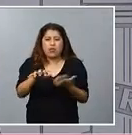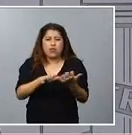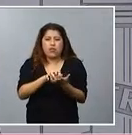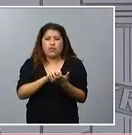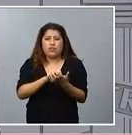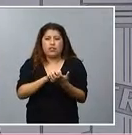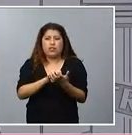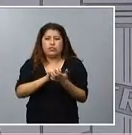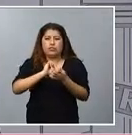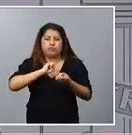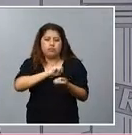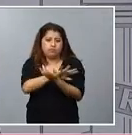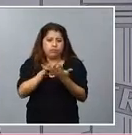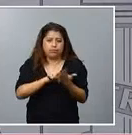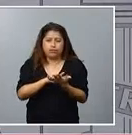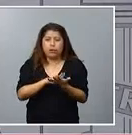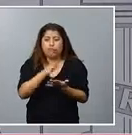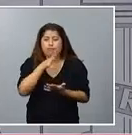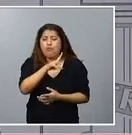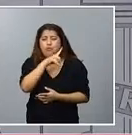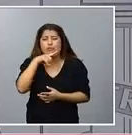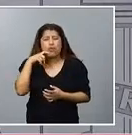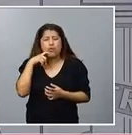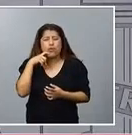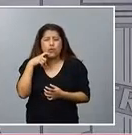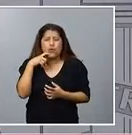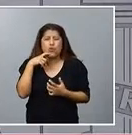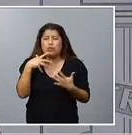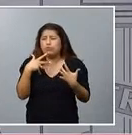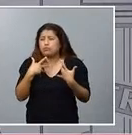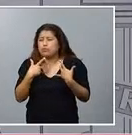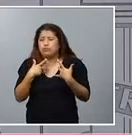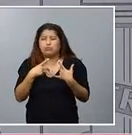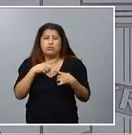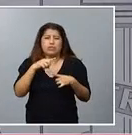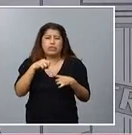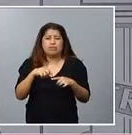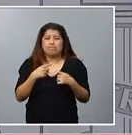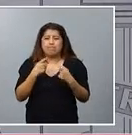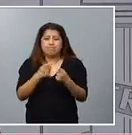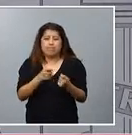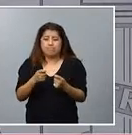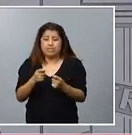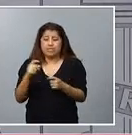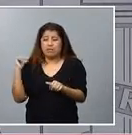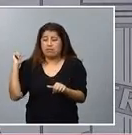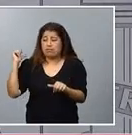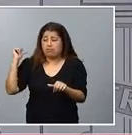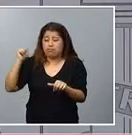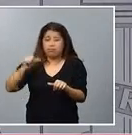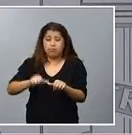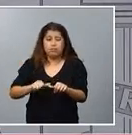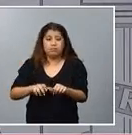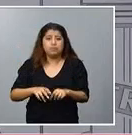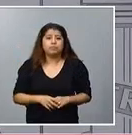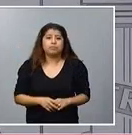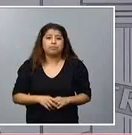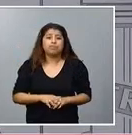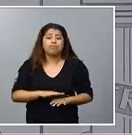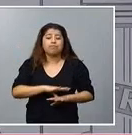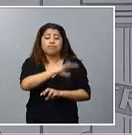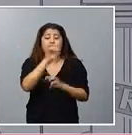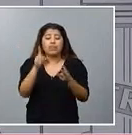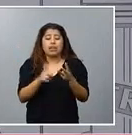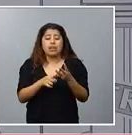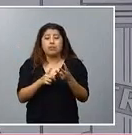causado demasiado dolor, demasiada desesperación durante demasiado tiempo. Por último, quiero